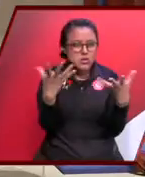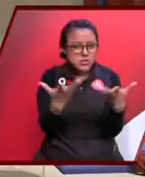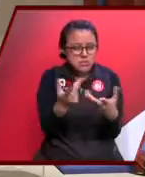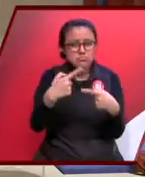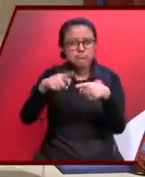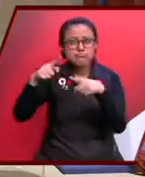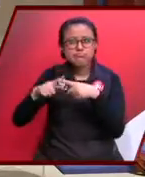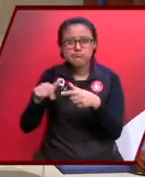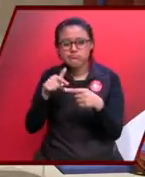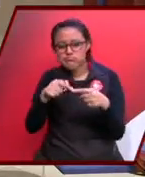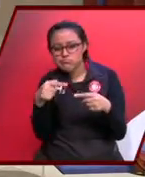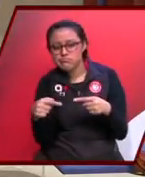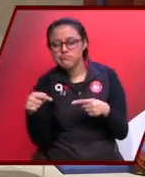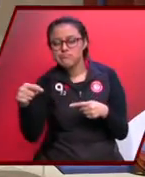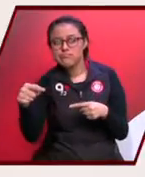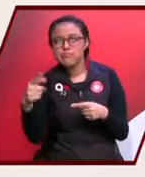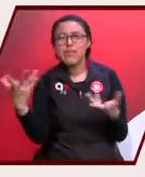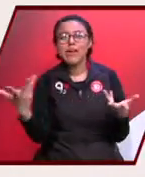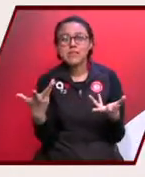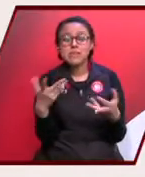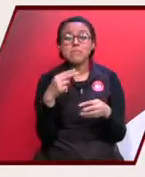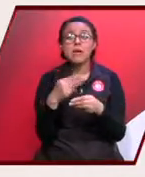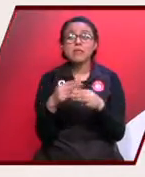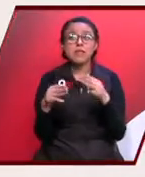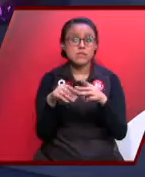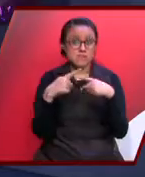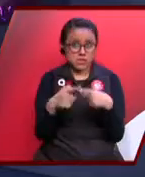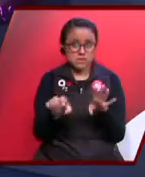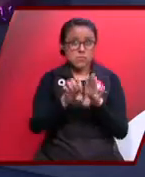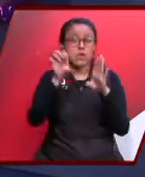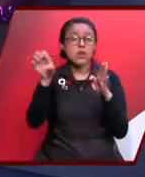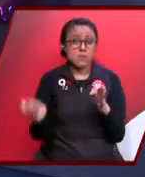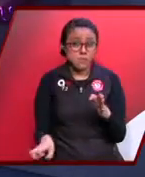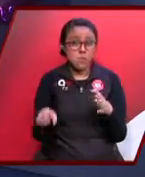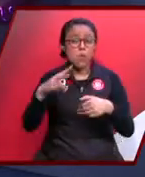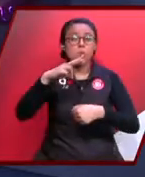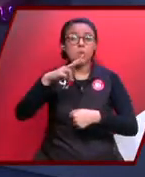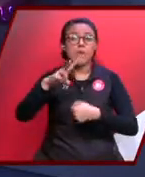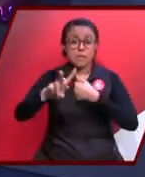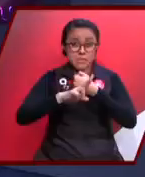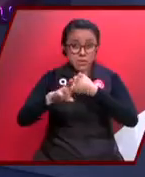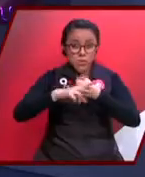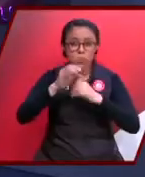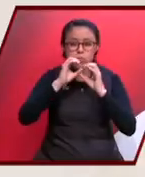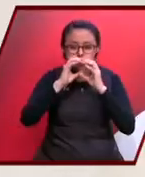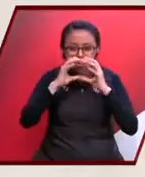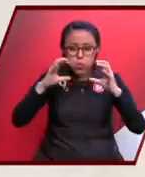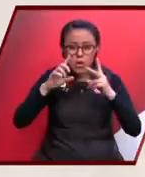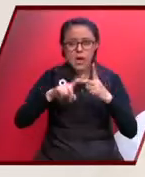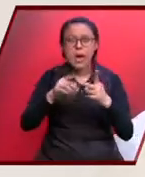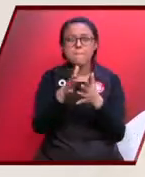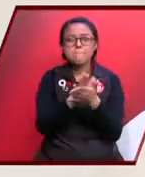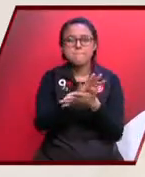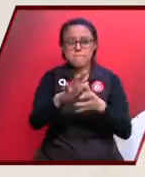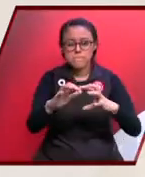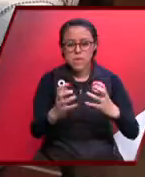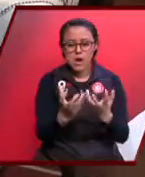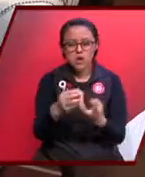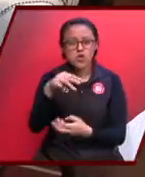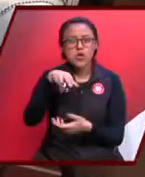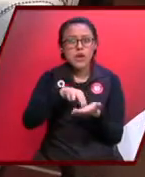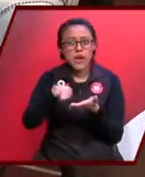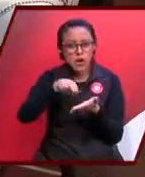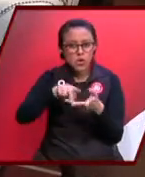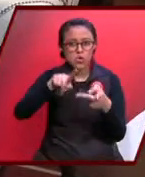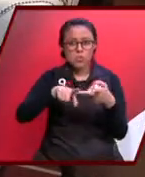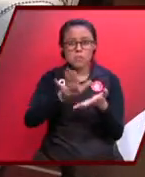En un extremo se miran piezas realizadas con materiales diversos que van desde el vidrio soplado, barro negro y filigrana, hasta ejemplares de hojalata, papel